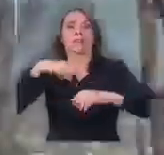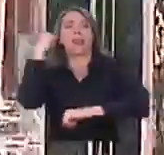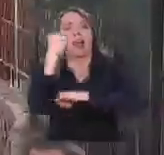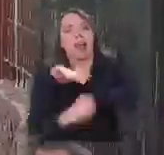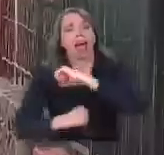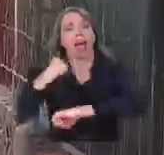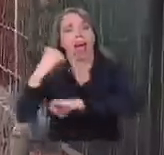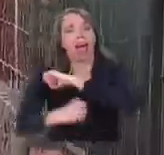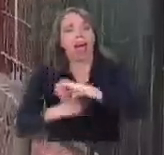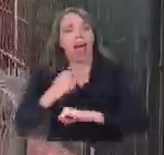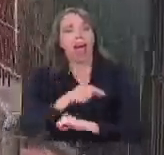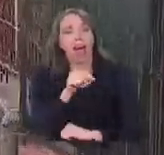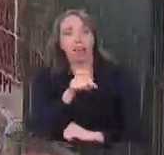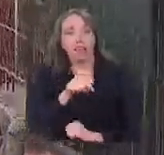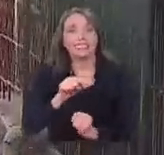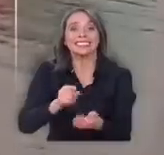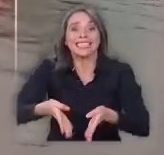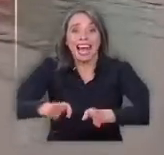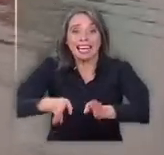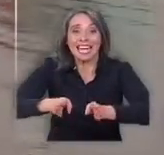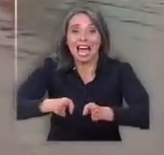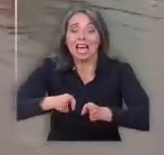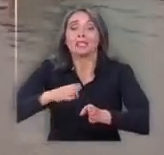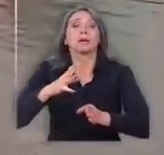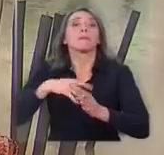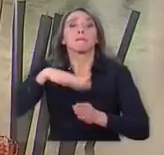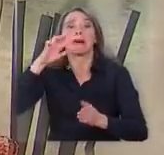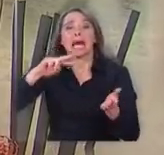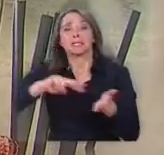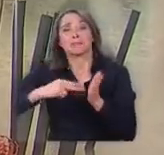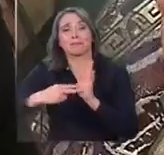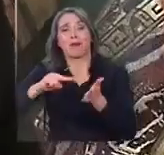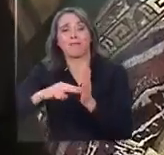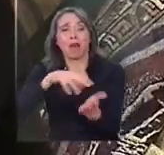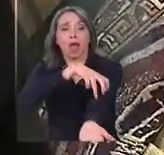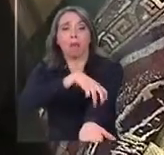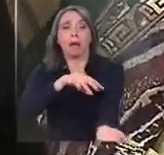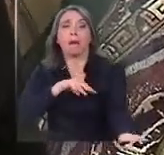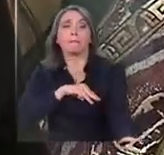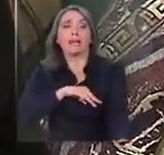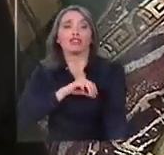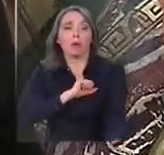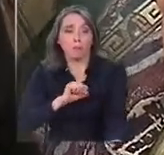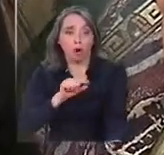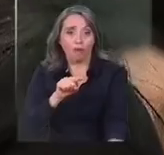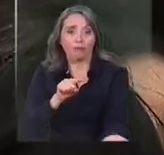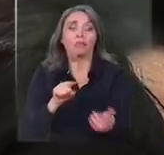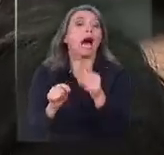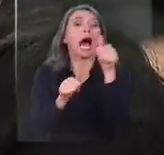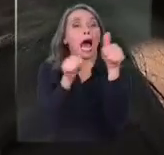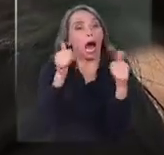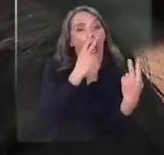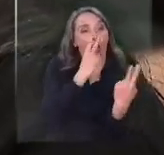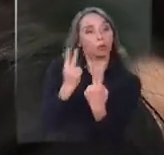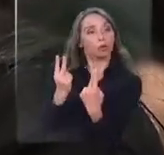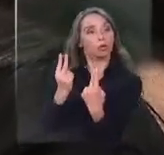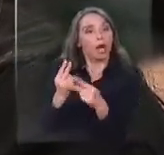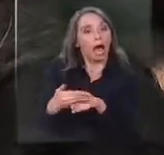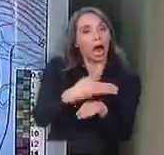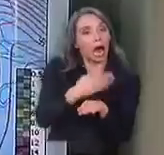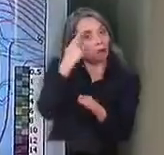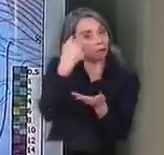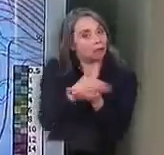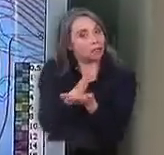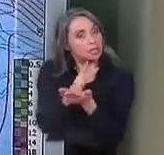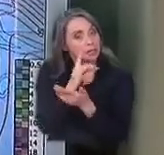años, este ha sido uno de los puntos críticos en la región metropolitana. Por eso, la autoridad ya está tomando algunas